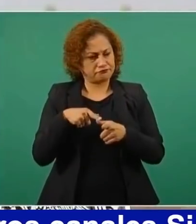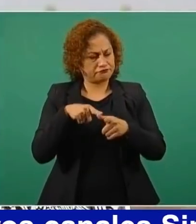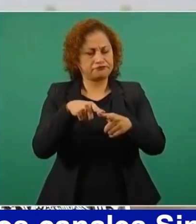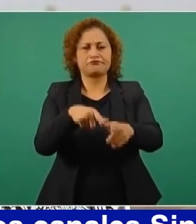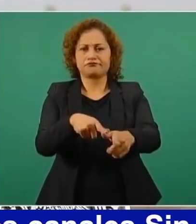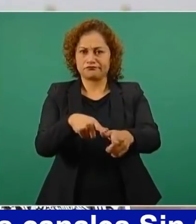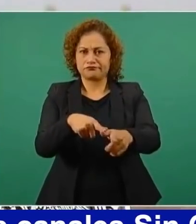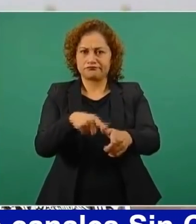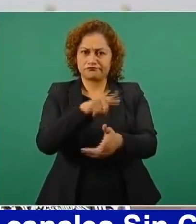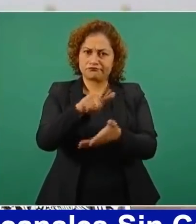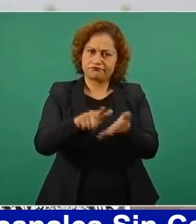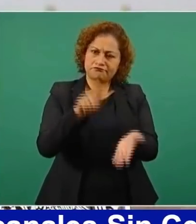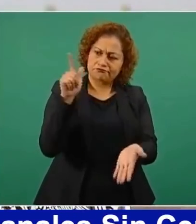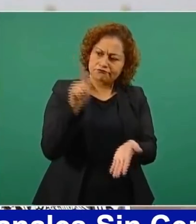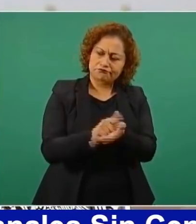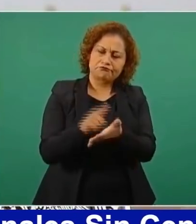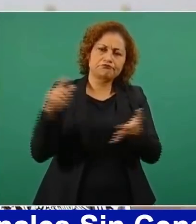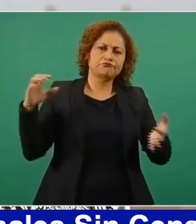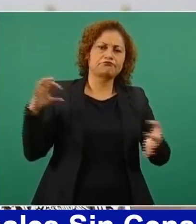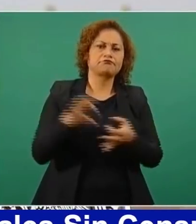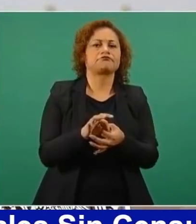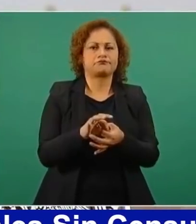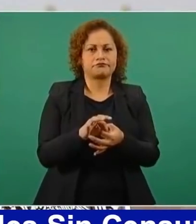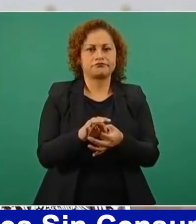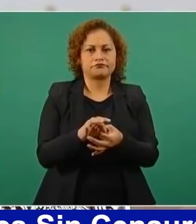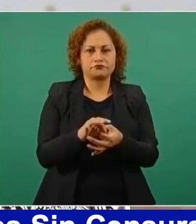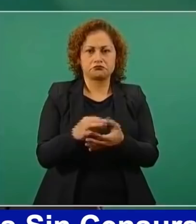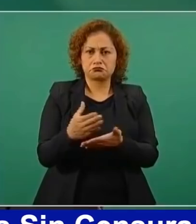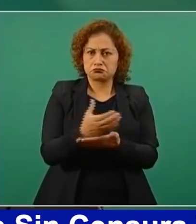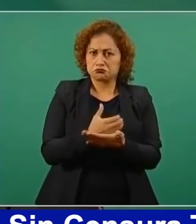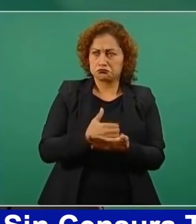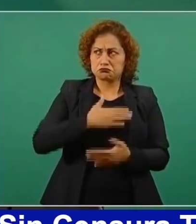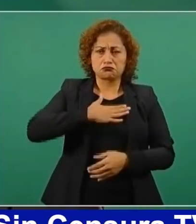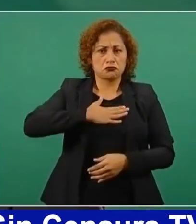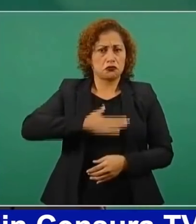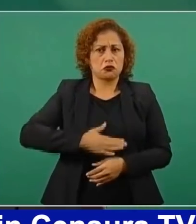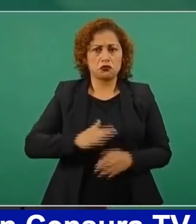lícitos, con ganancias razonables.